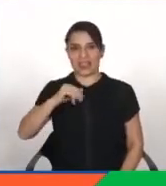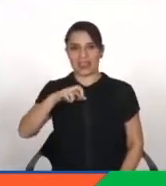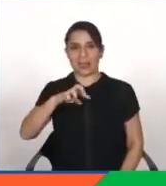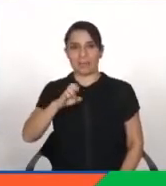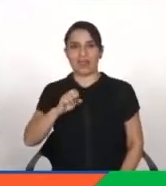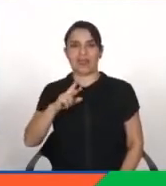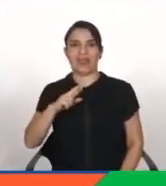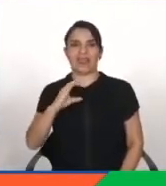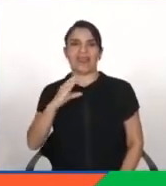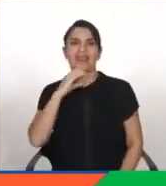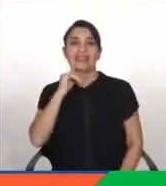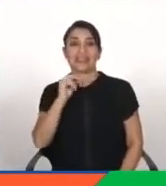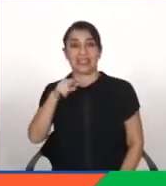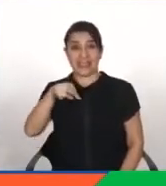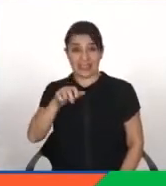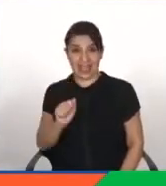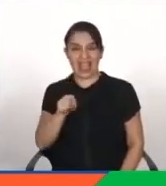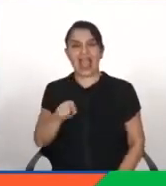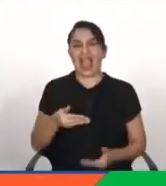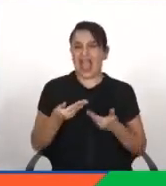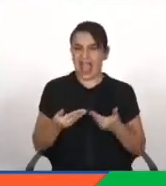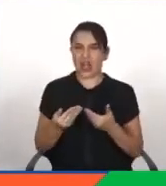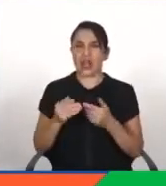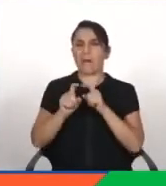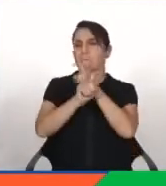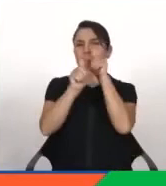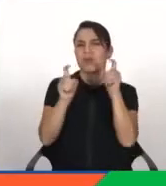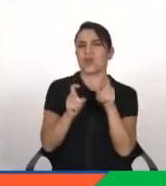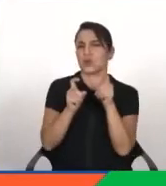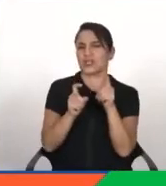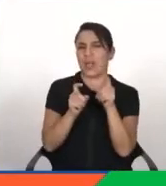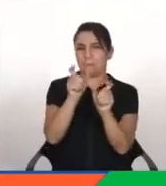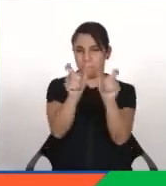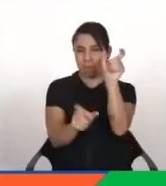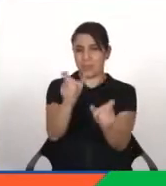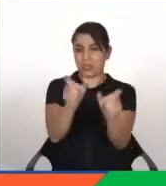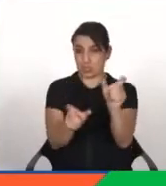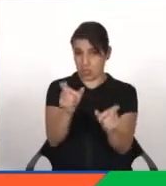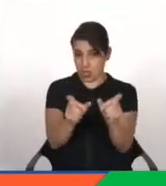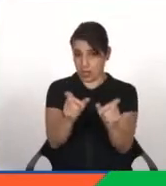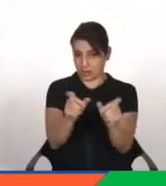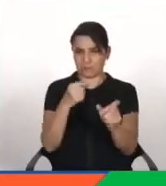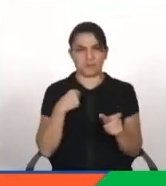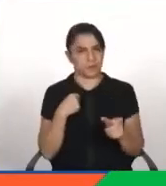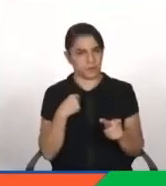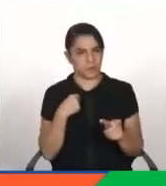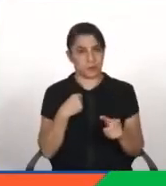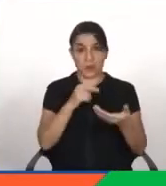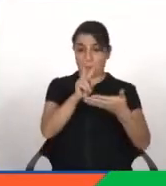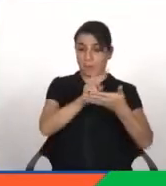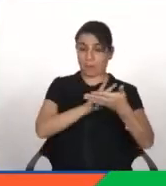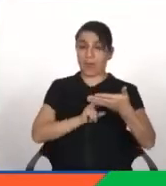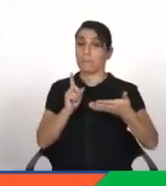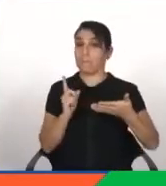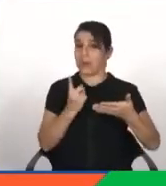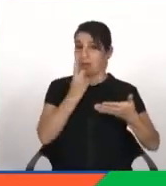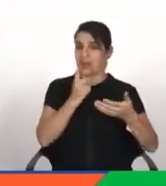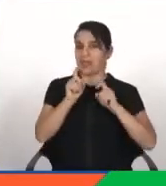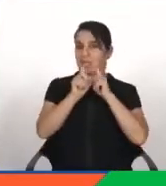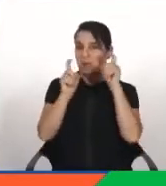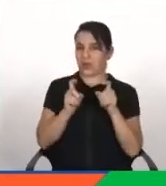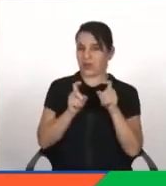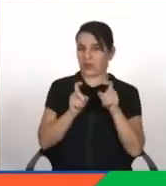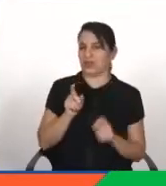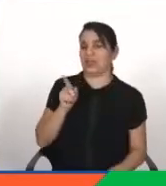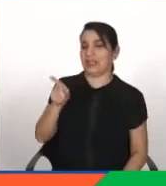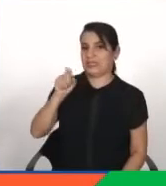a leer algunas preguntas del público, para que tú las puedas ir respondiendo. La primera, que yo sé que te va a llegar como decimos en Chile, como